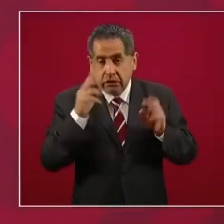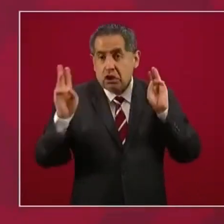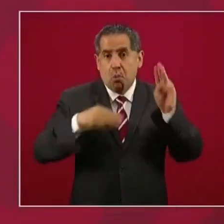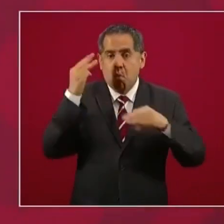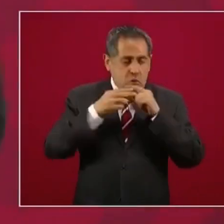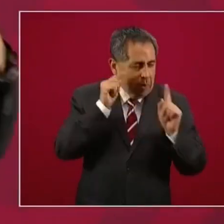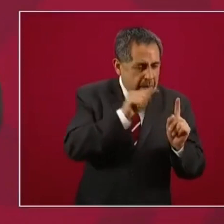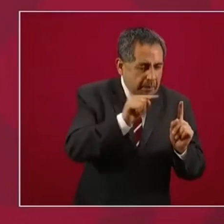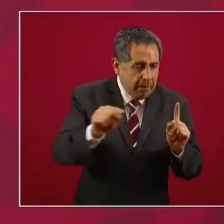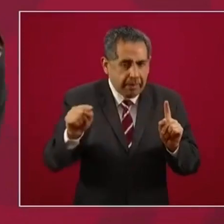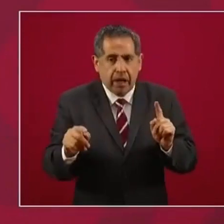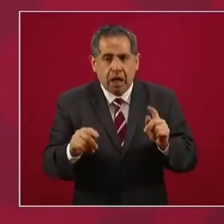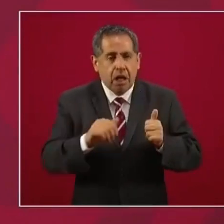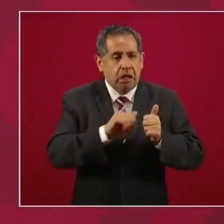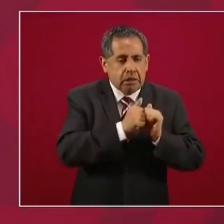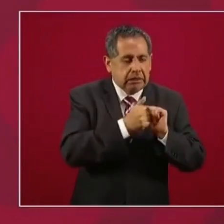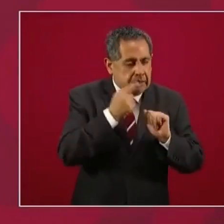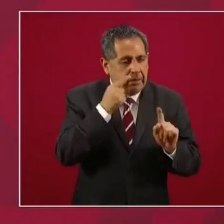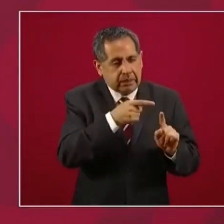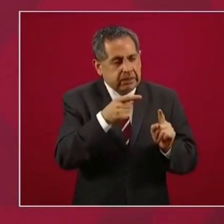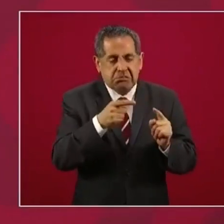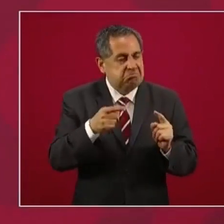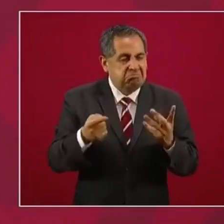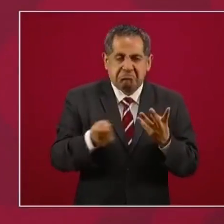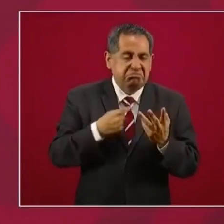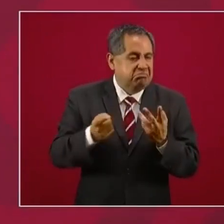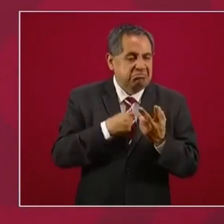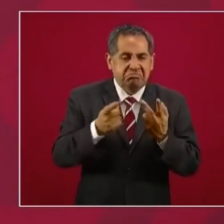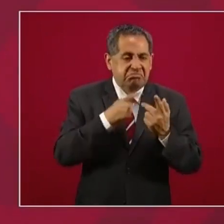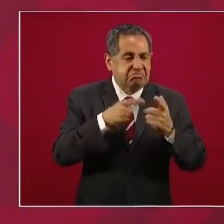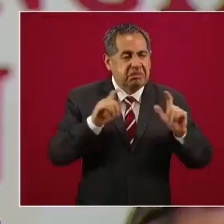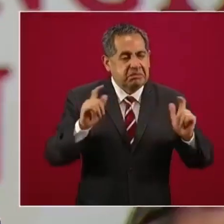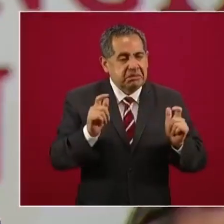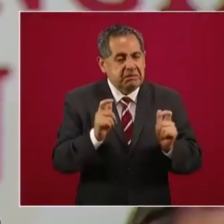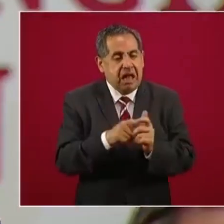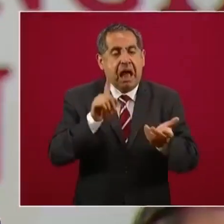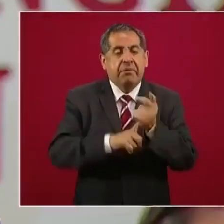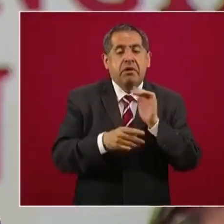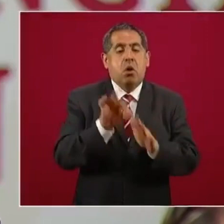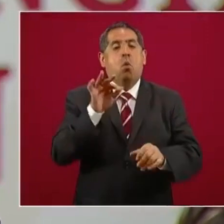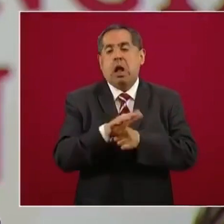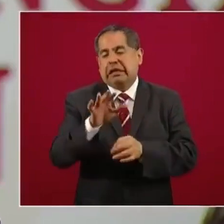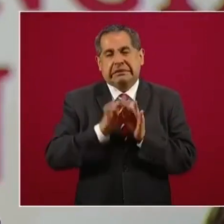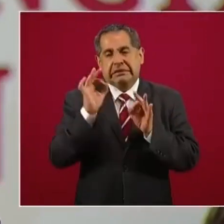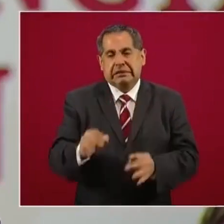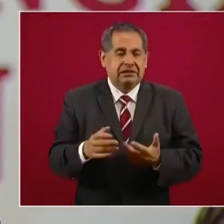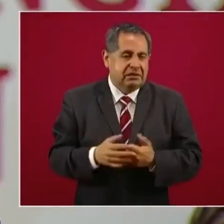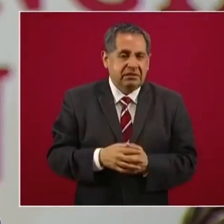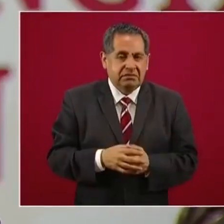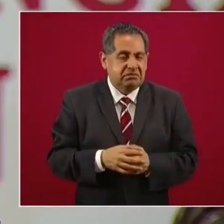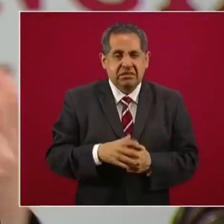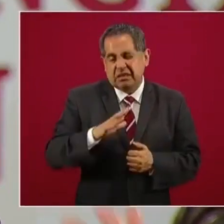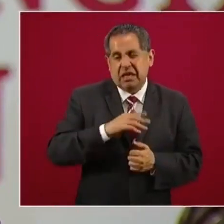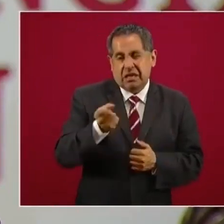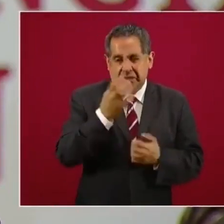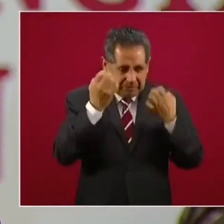mundo, progresivamente se van reduciendo las opciones porque en las distintas etapas se va mostrando que no